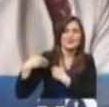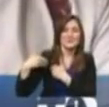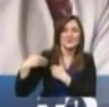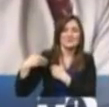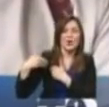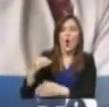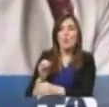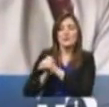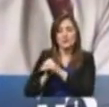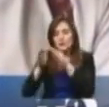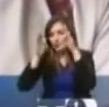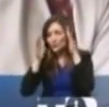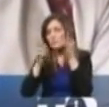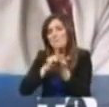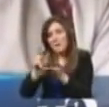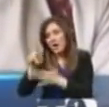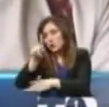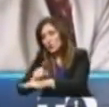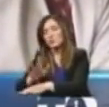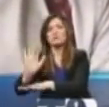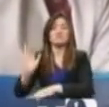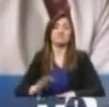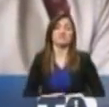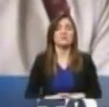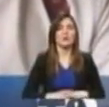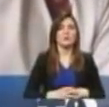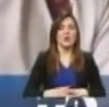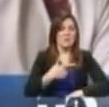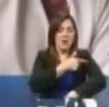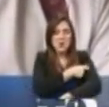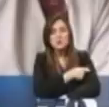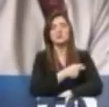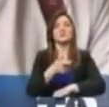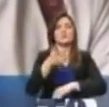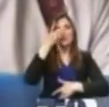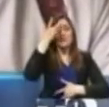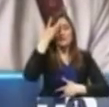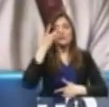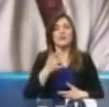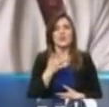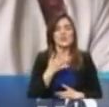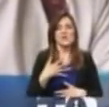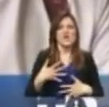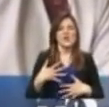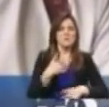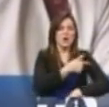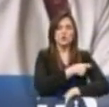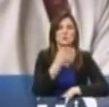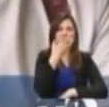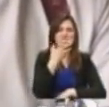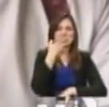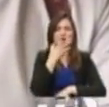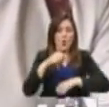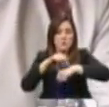enfermos, animales que necesitan vacunas, que no sea la vacuna de la rabia o que necesita